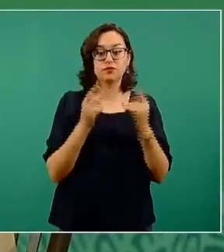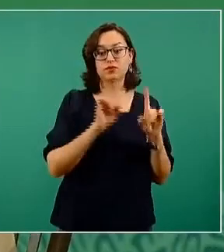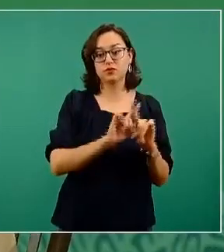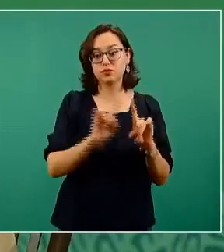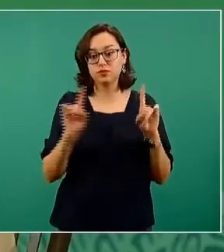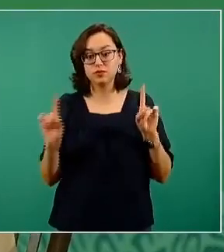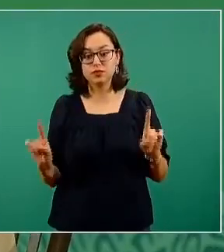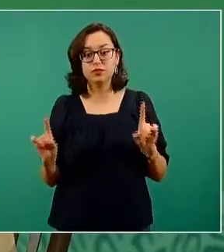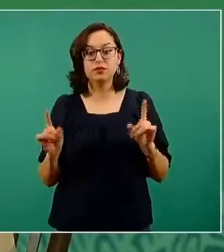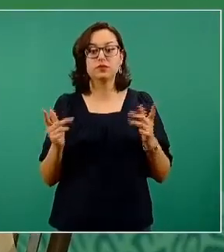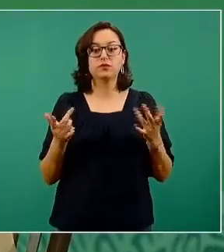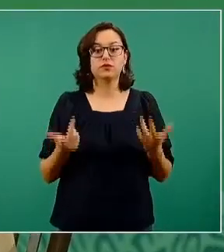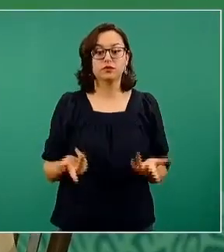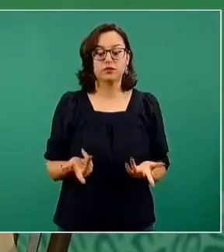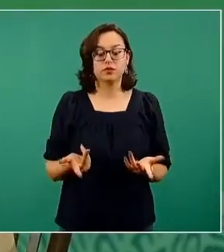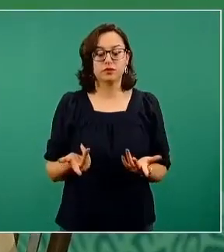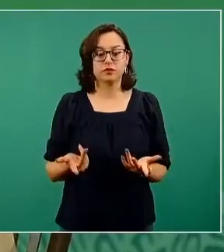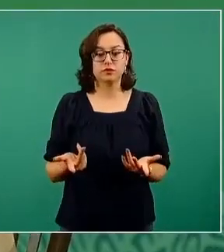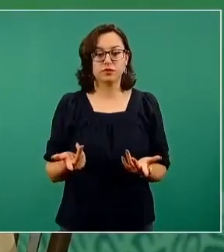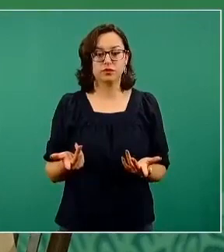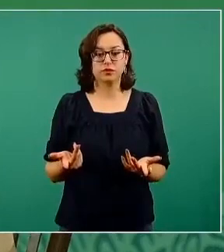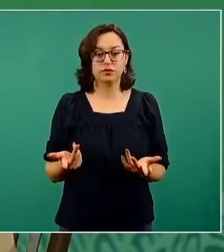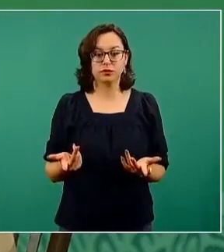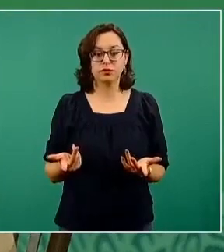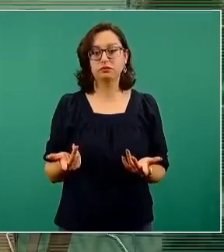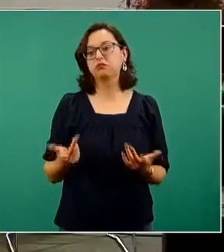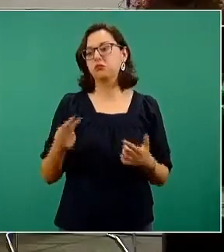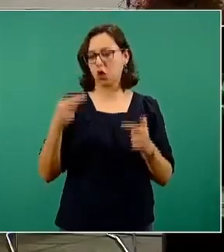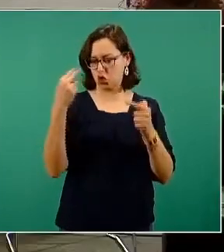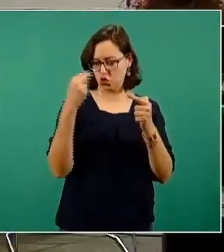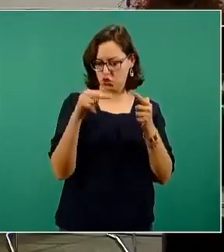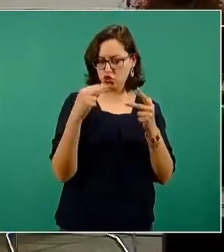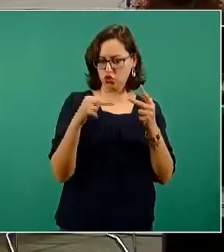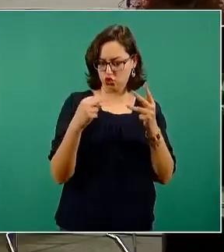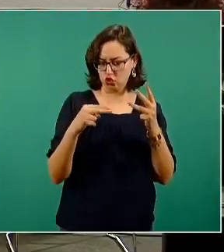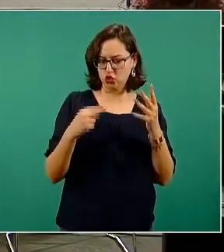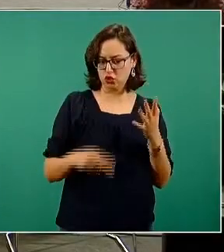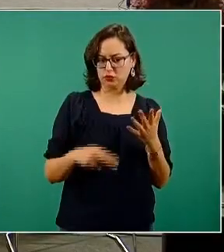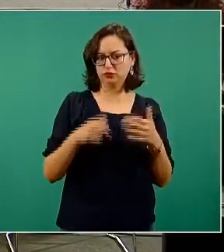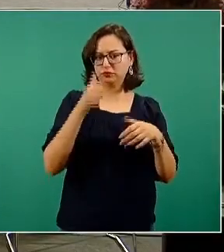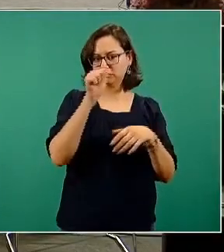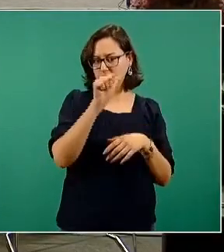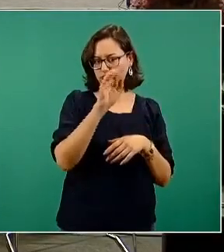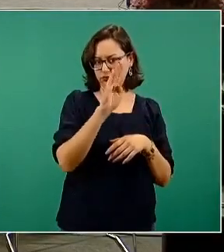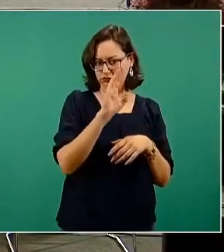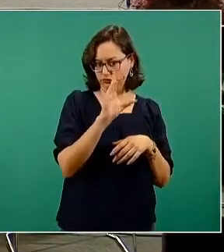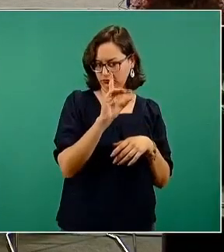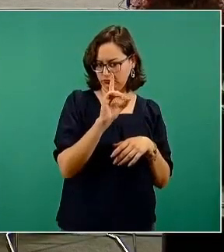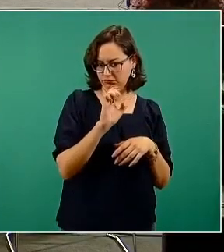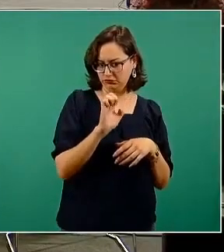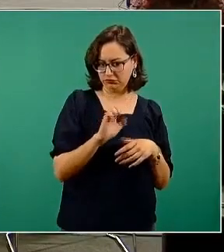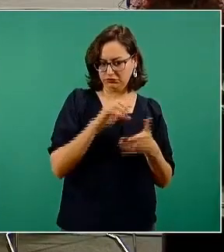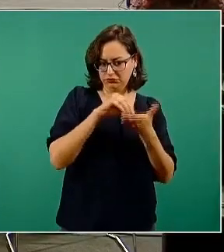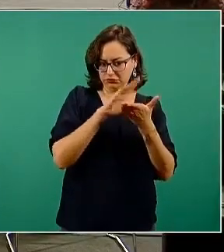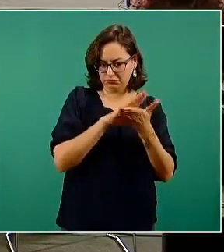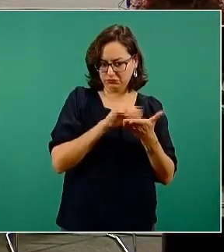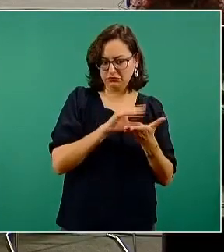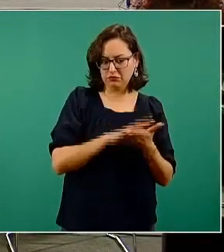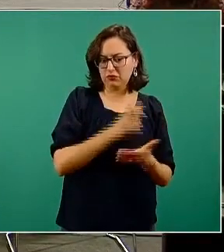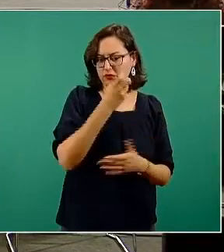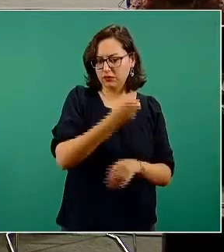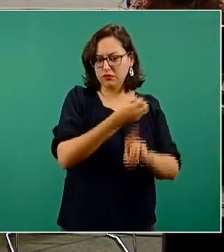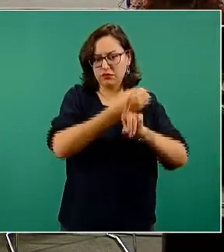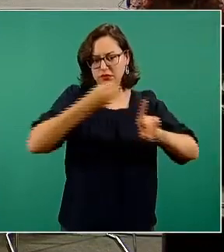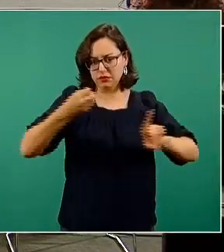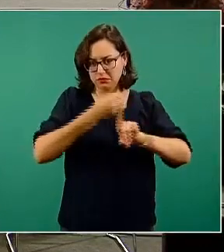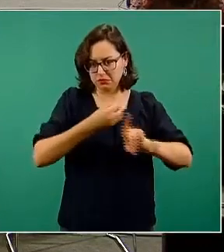es la programación por apellido. Creo que esa es una que funciona y ha funcionado en diferentes regiones para no tener